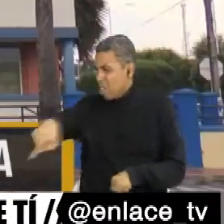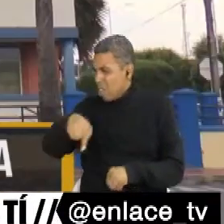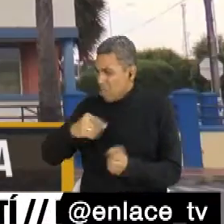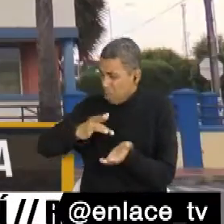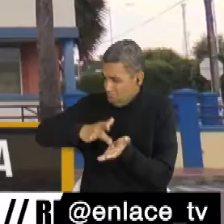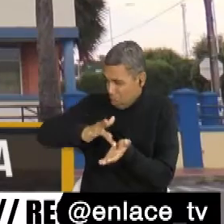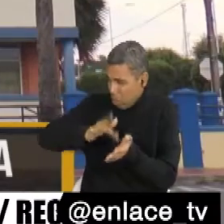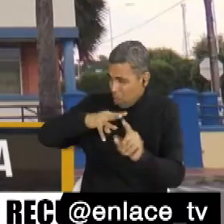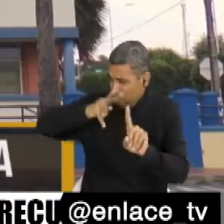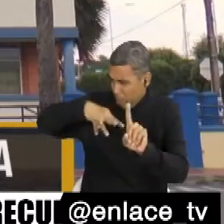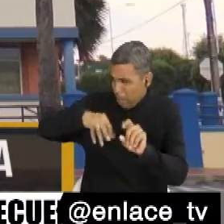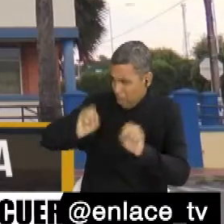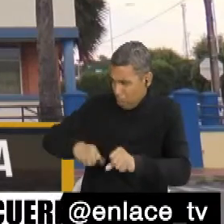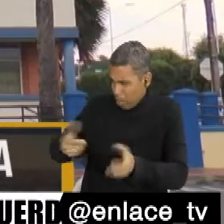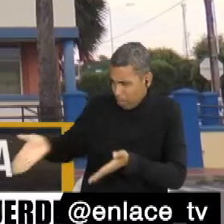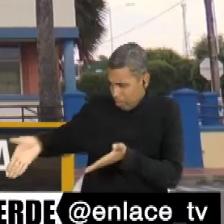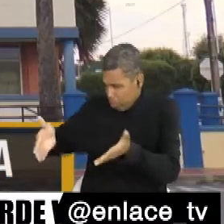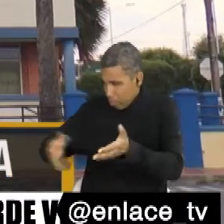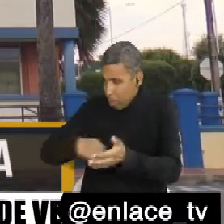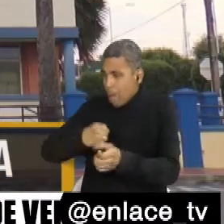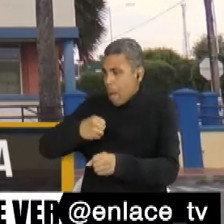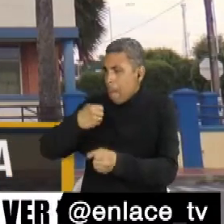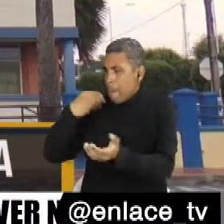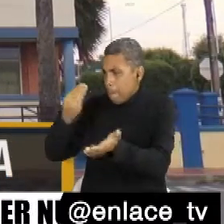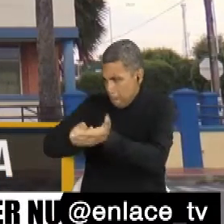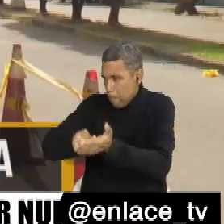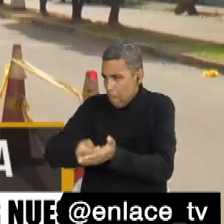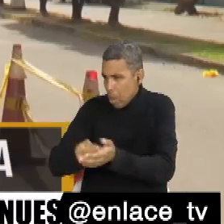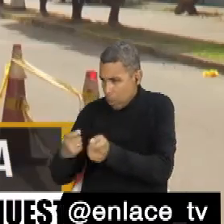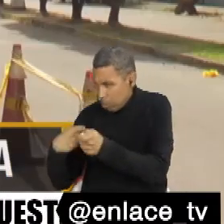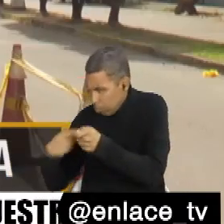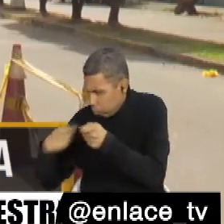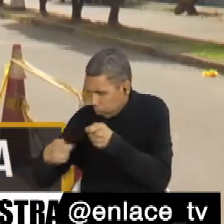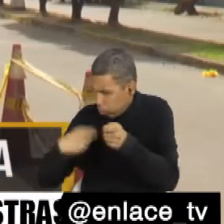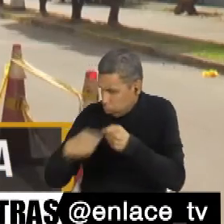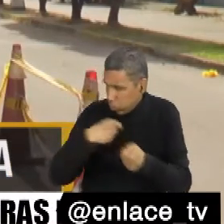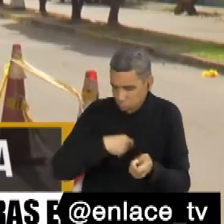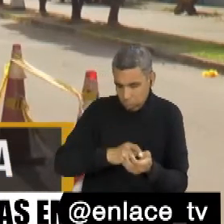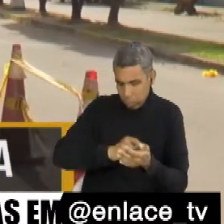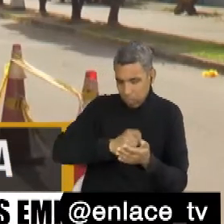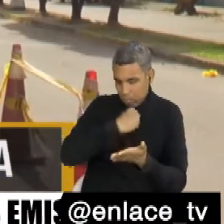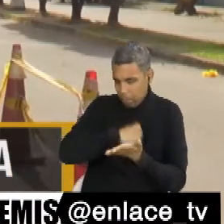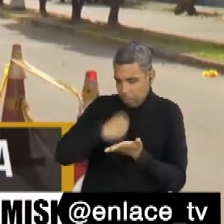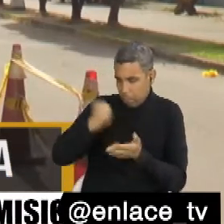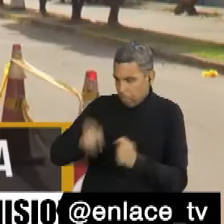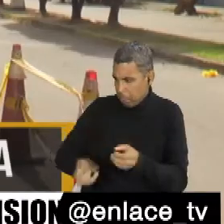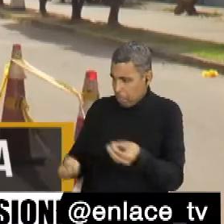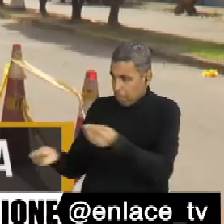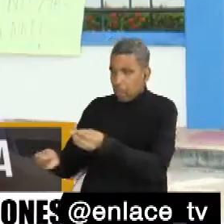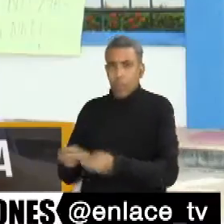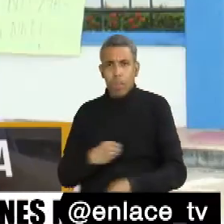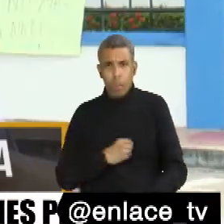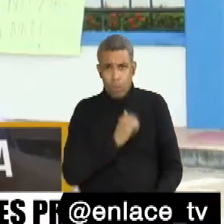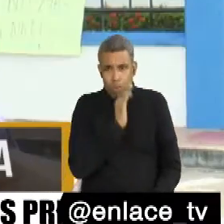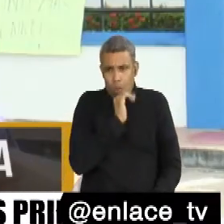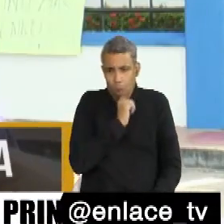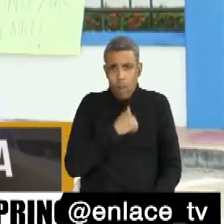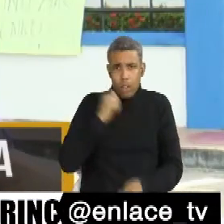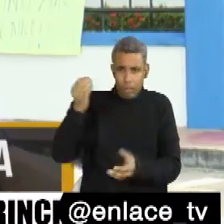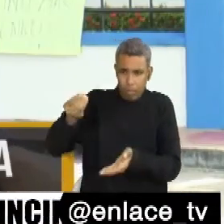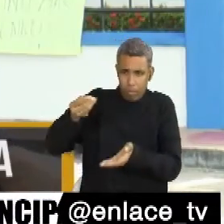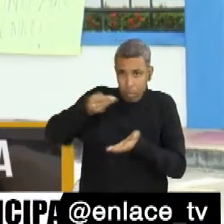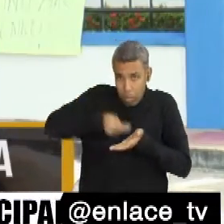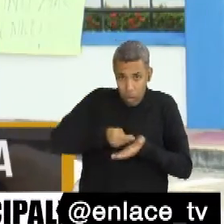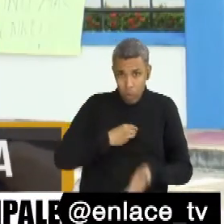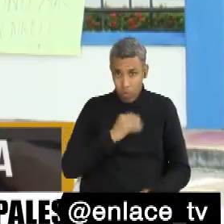3 meses. De acuerdo con los trabajadores, el Banco Agrario embargó las cuentas de Navelena, hecho que impide que se cumpla el acuerdo de pago de sus salarios. El dinero está embargado por